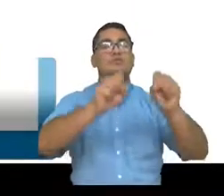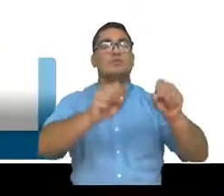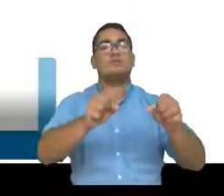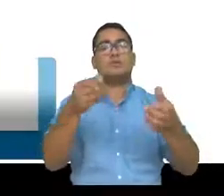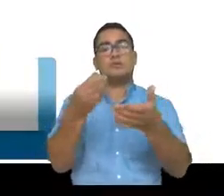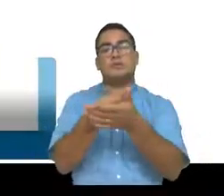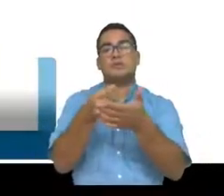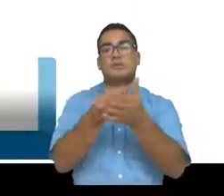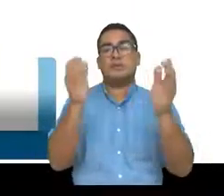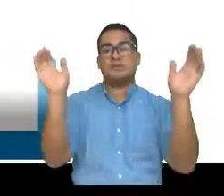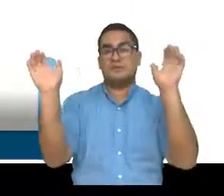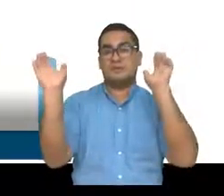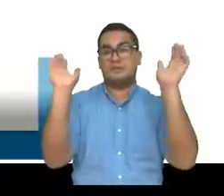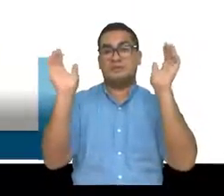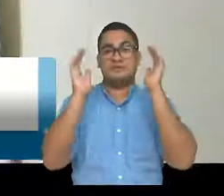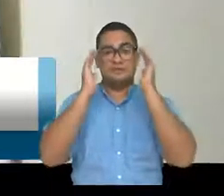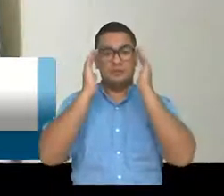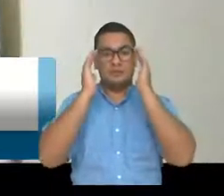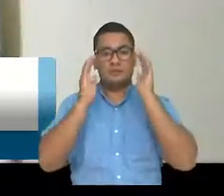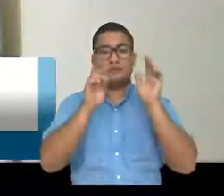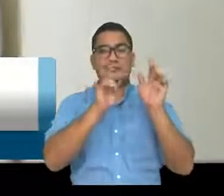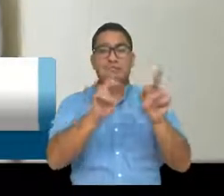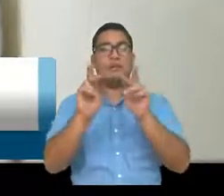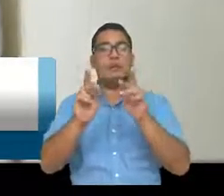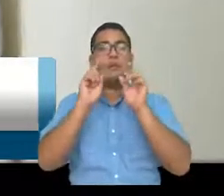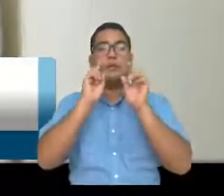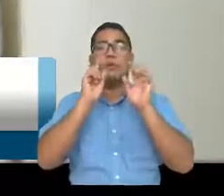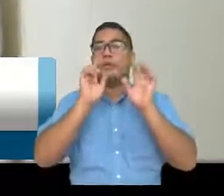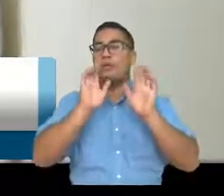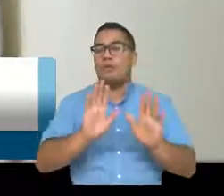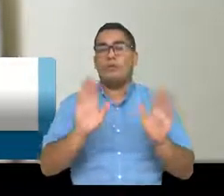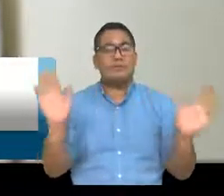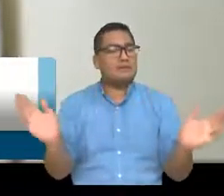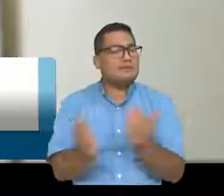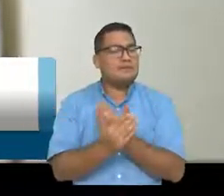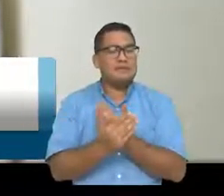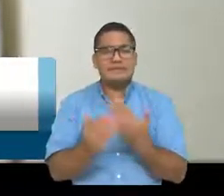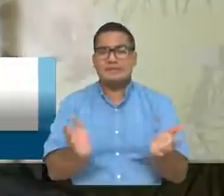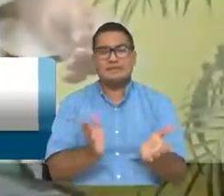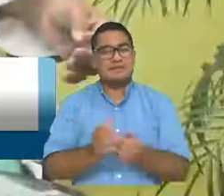correcto. Así es. La otra cosa que es importante es que